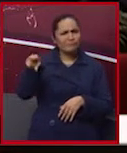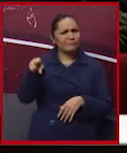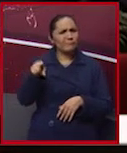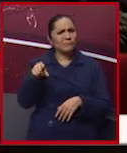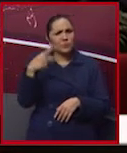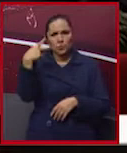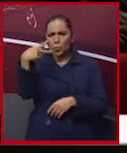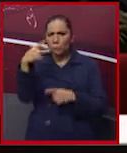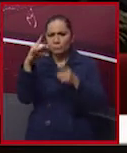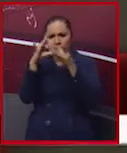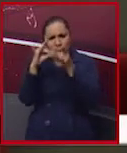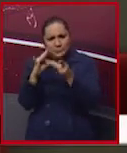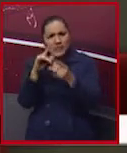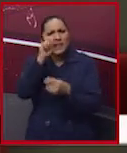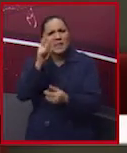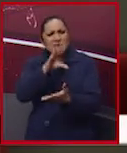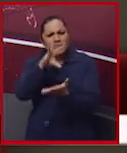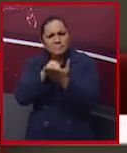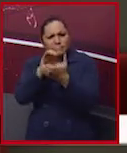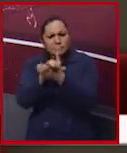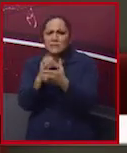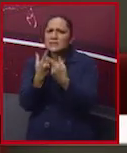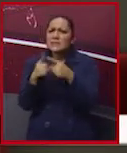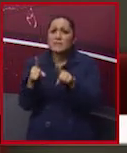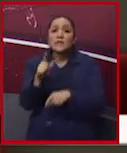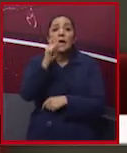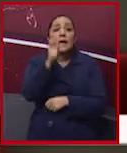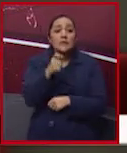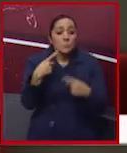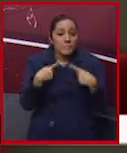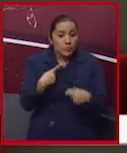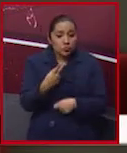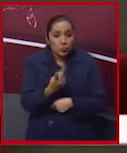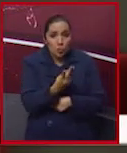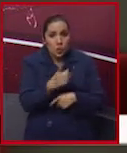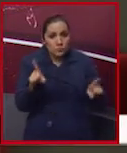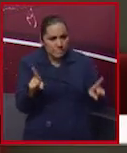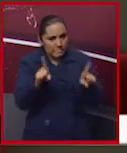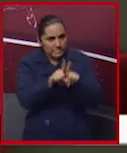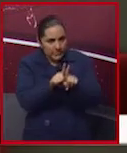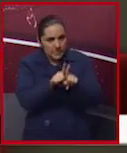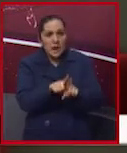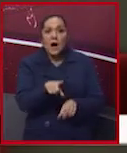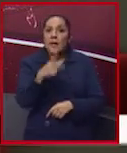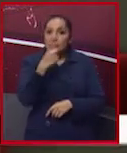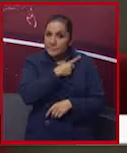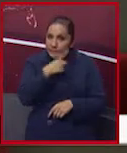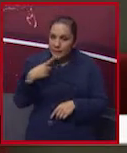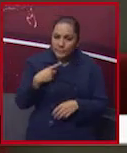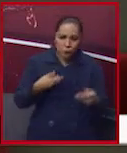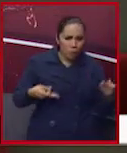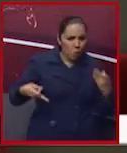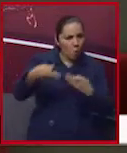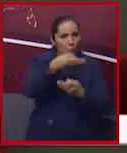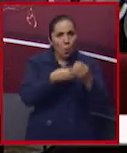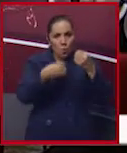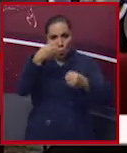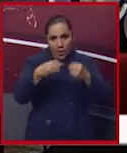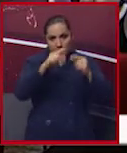matrimonio es la unión entre dos personas, acepción que es obligatoria para todos los jueces a nivel nacional.